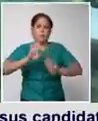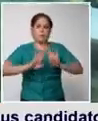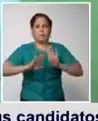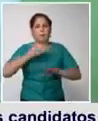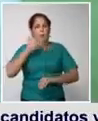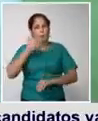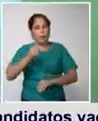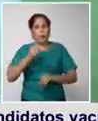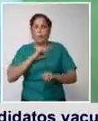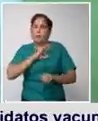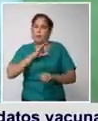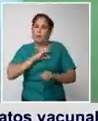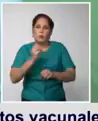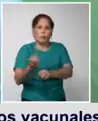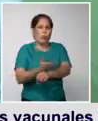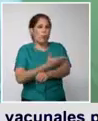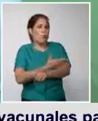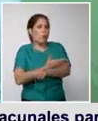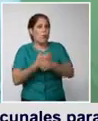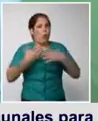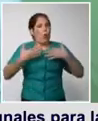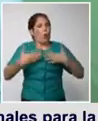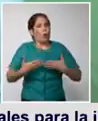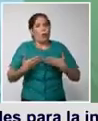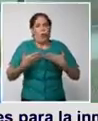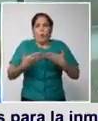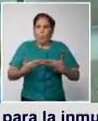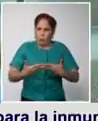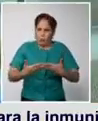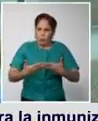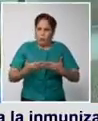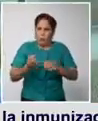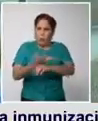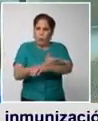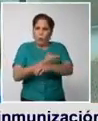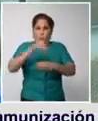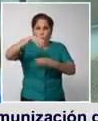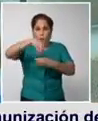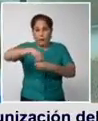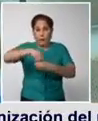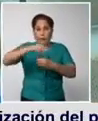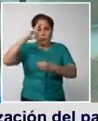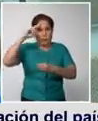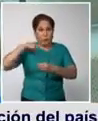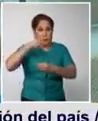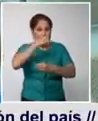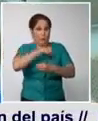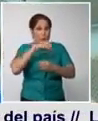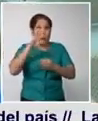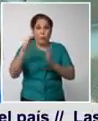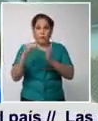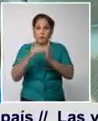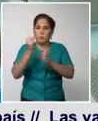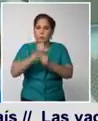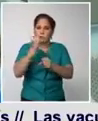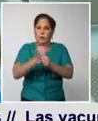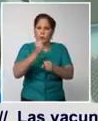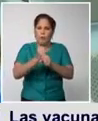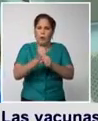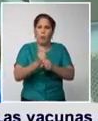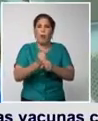un orgullo para los que somos parte de los más de 4.000 trabajadores de este alto